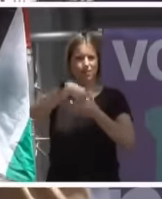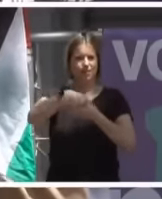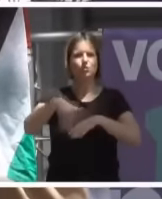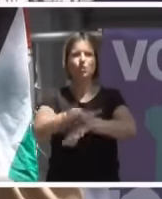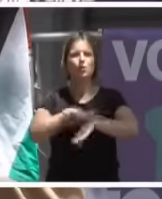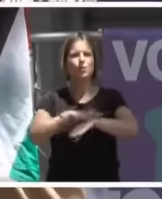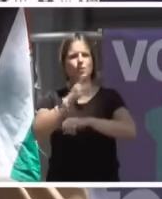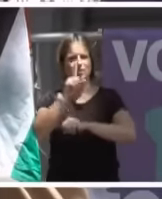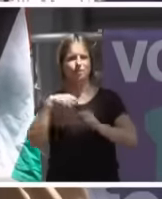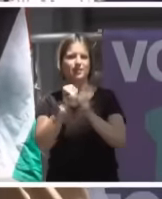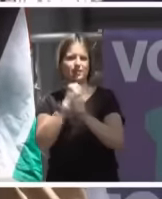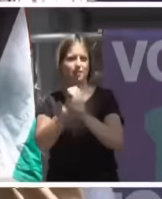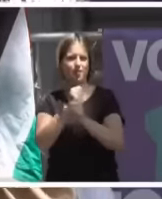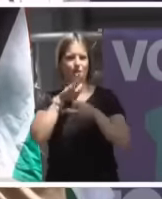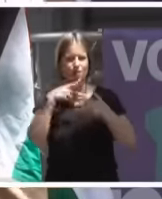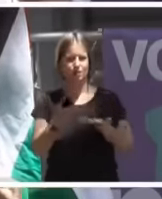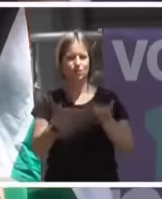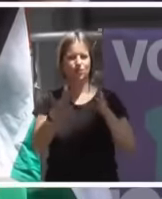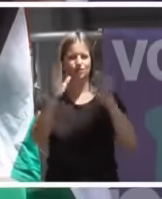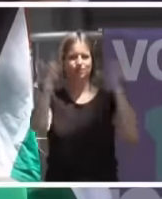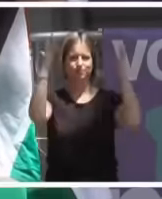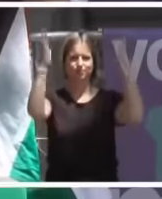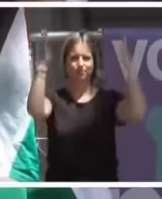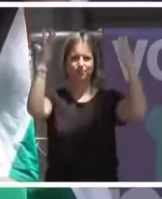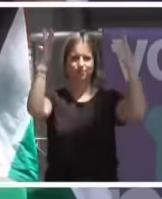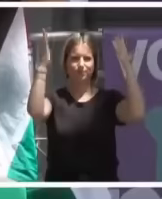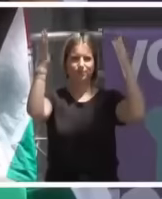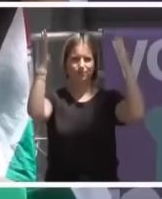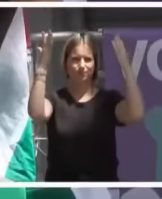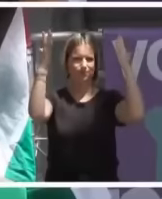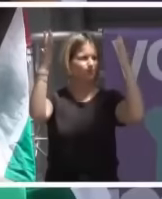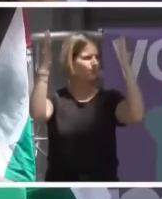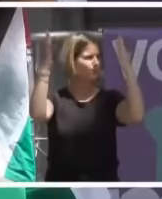y por el trabajo que está haciendo ahora. Muchas gracias.